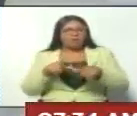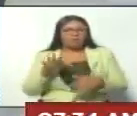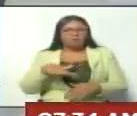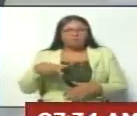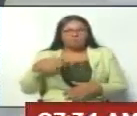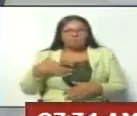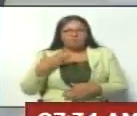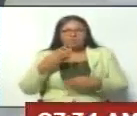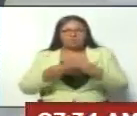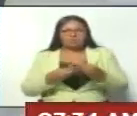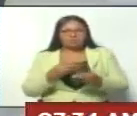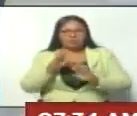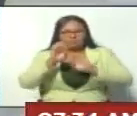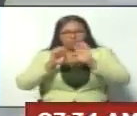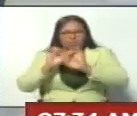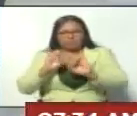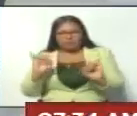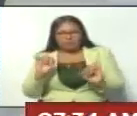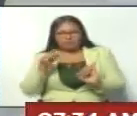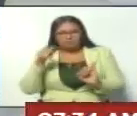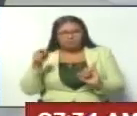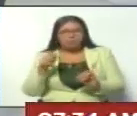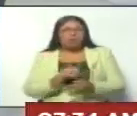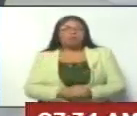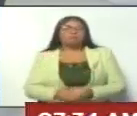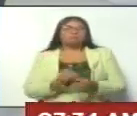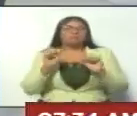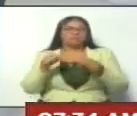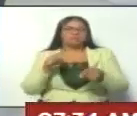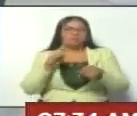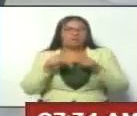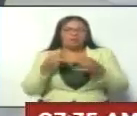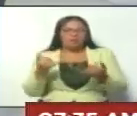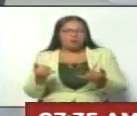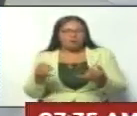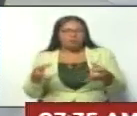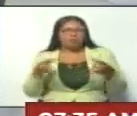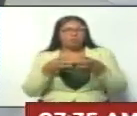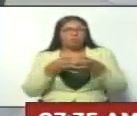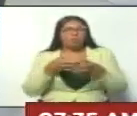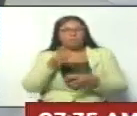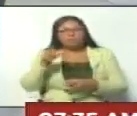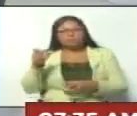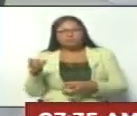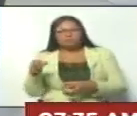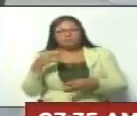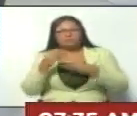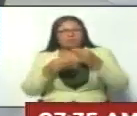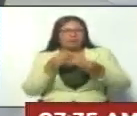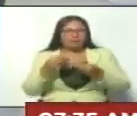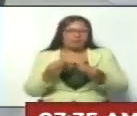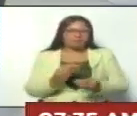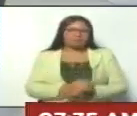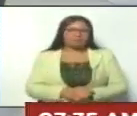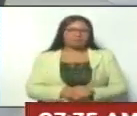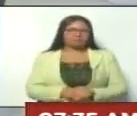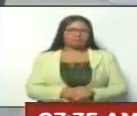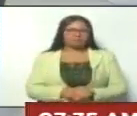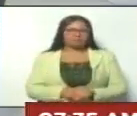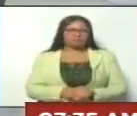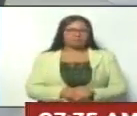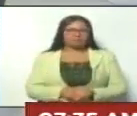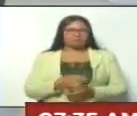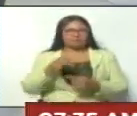estar? Sí, se han evaluado, y de hecho ya hay un grupo, digamos, las personas que practican el culto, que están